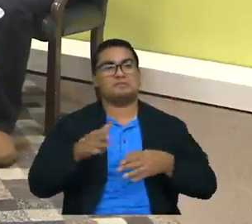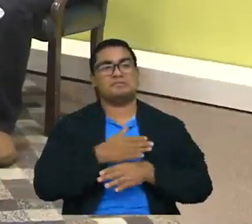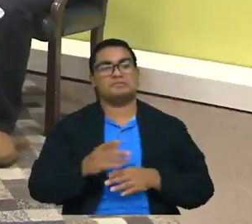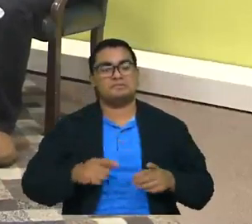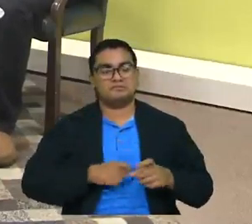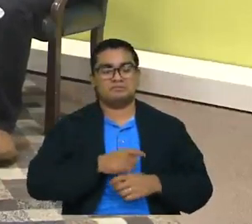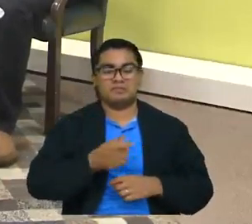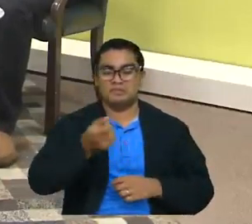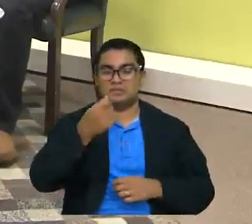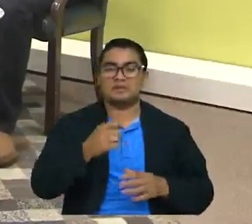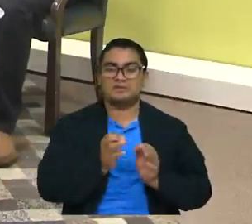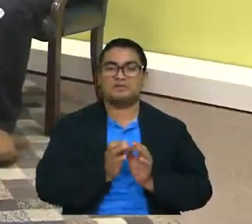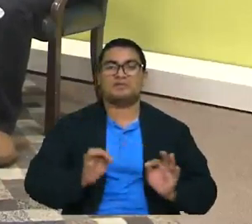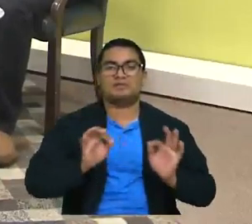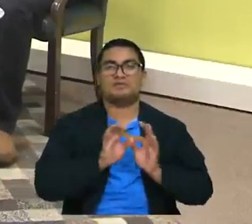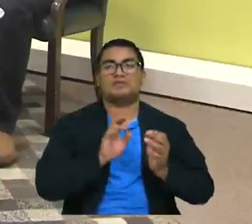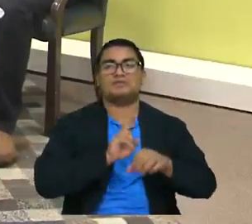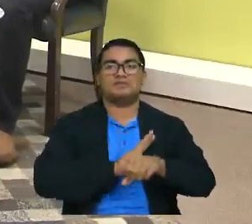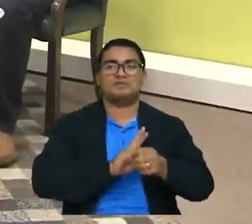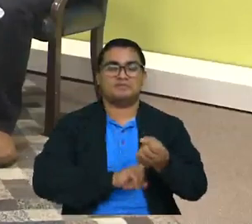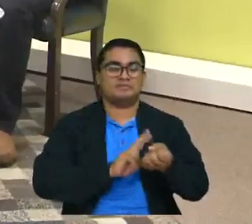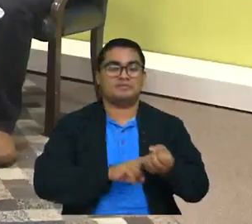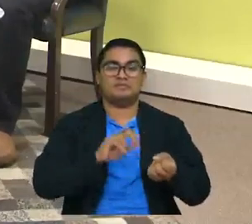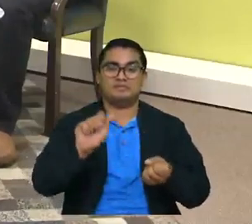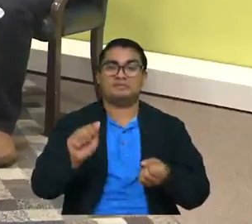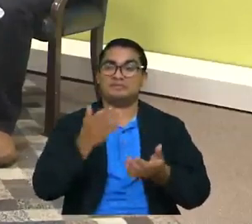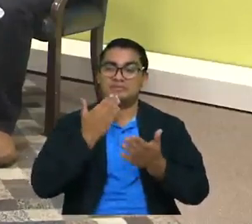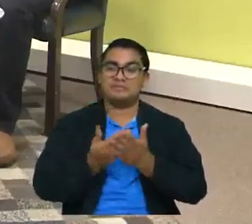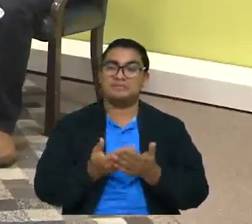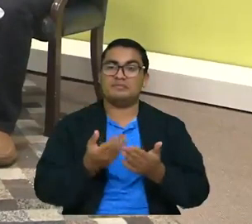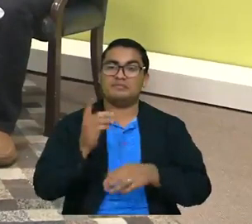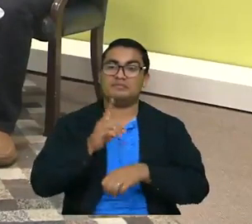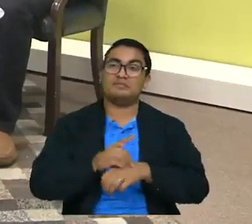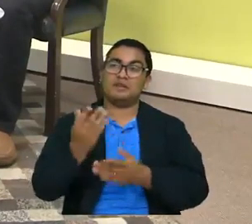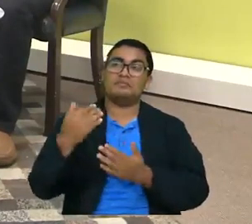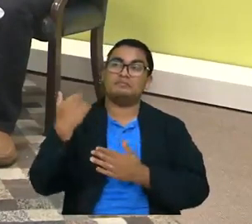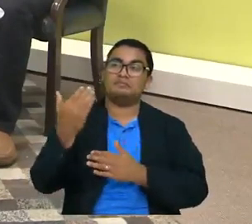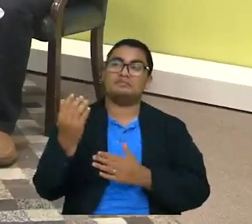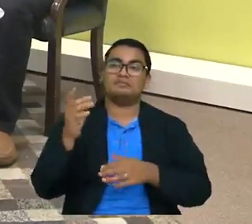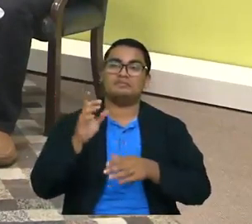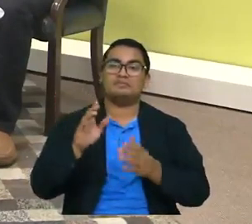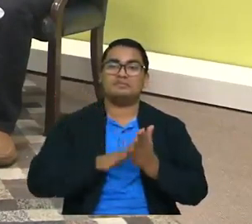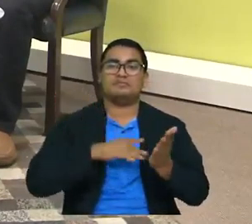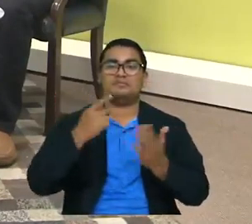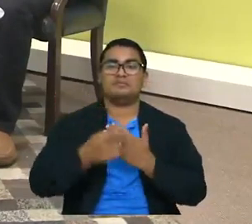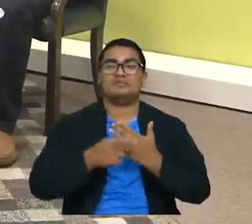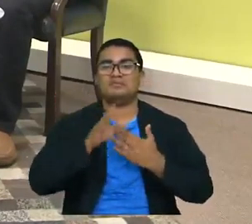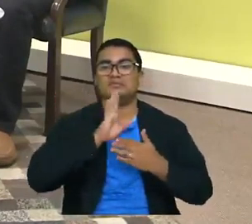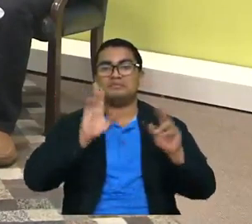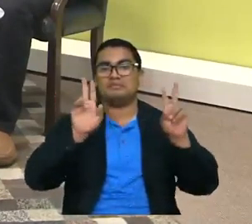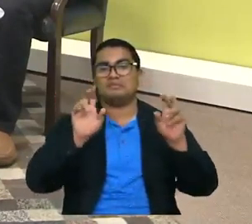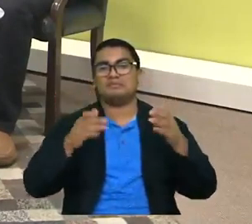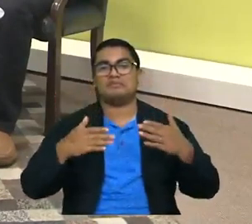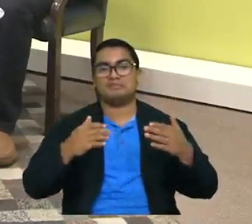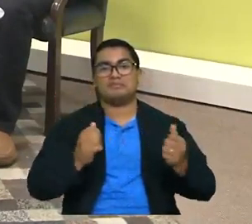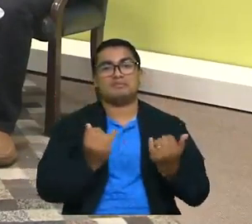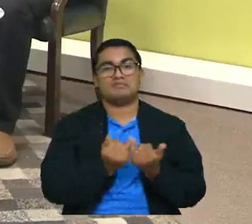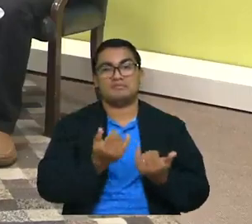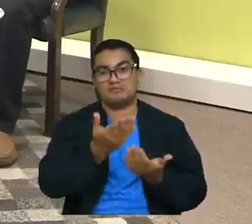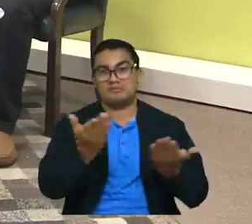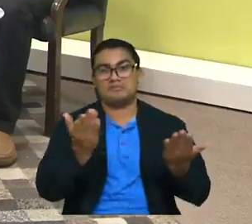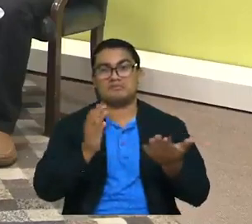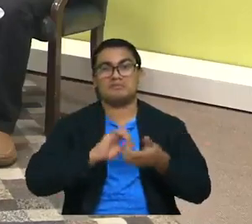desparasitantes y la importancia de la vitamina A. Gracias, doctor. Le esperamos nuevamente en otro programa para seguir hablando sobre temas de salud. También igual a usted,